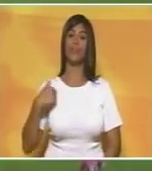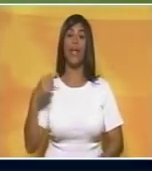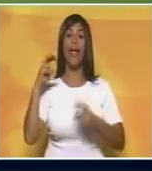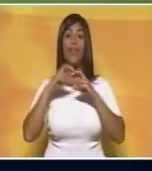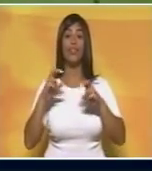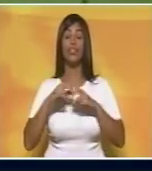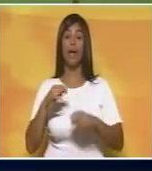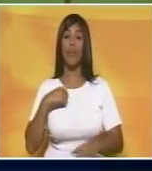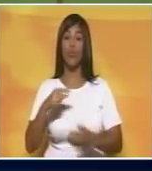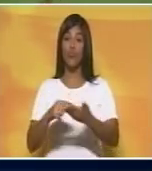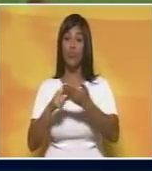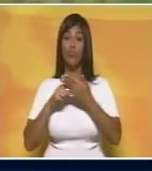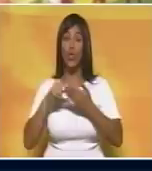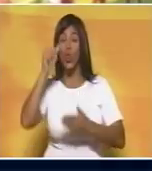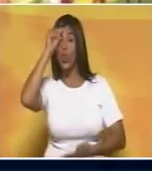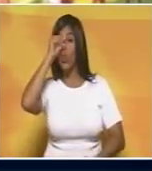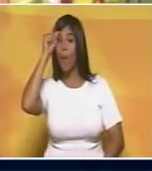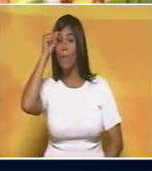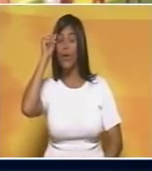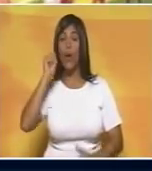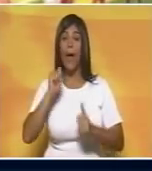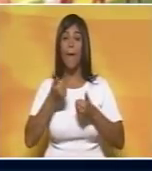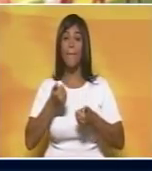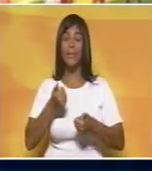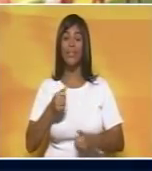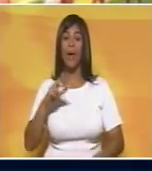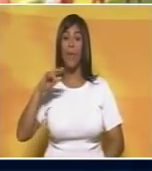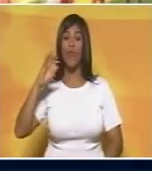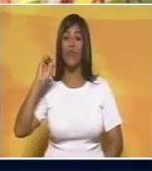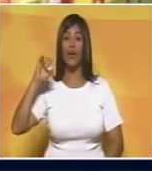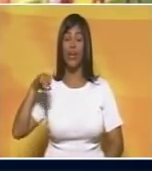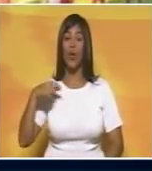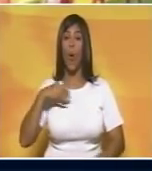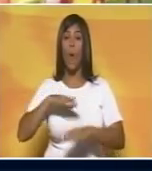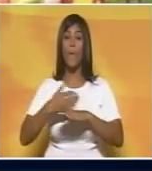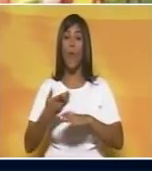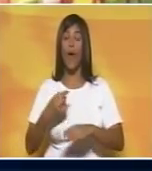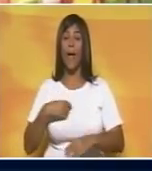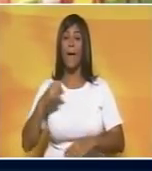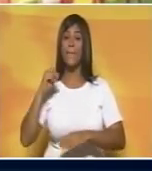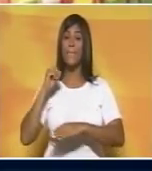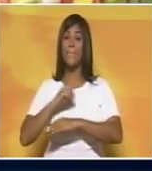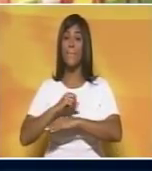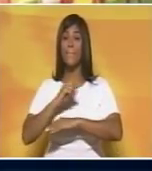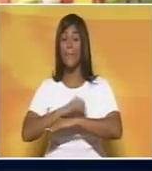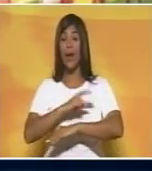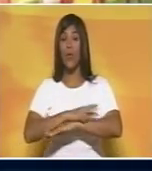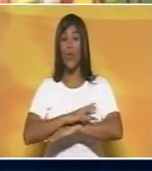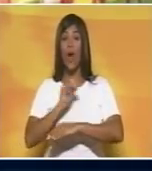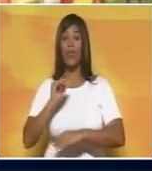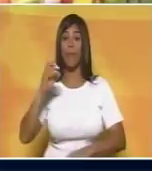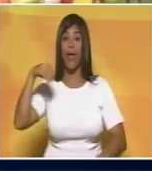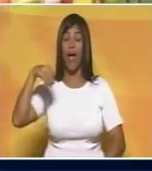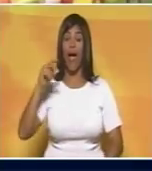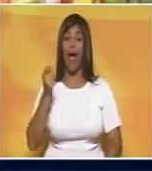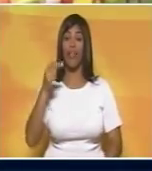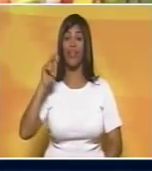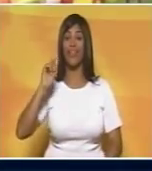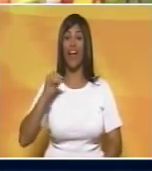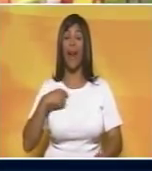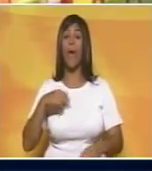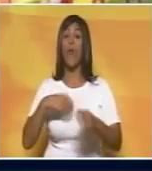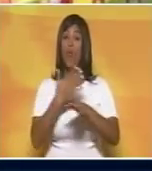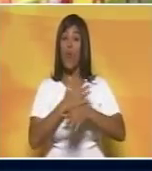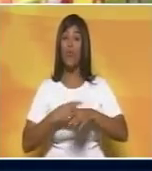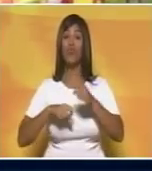Revisamos resultados del domingo e iniciamos en Río de Janeiro porque Paraguay y Qatar protagonizaron un partido lleno de goles y emociones